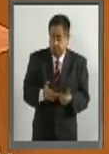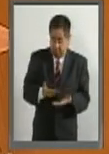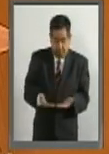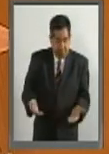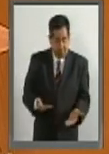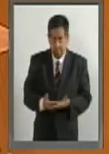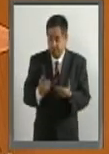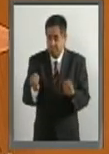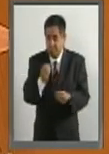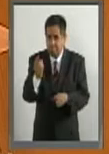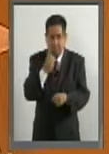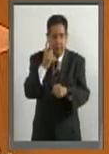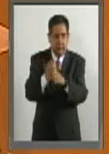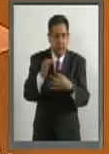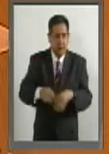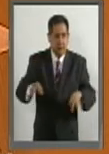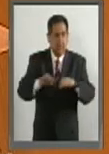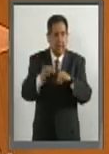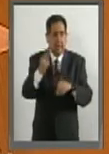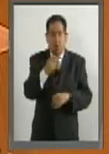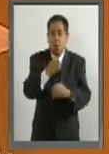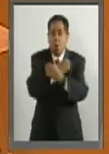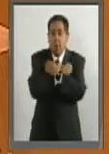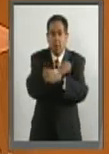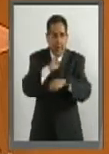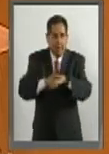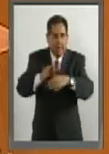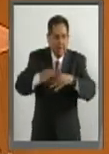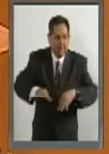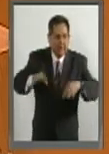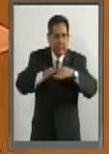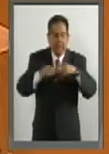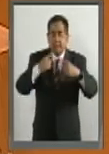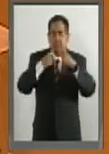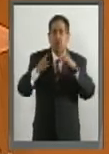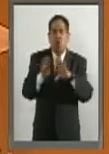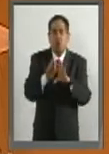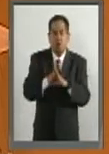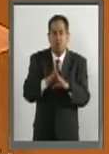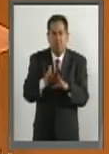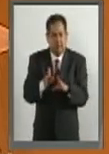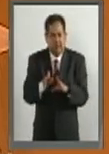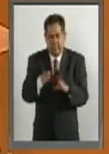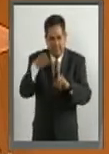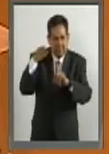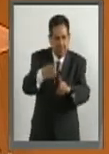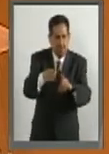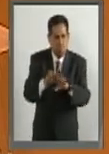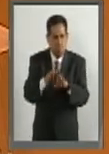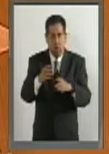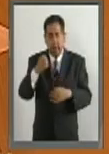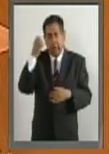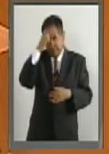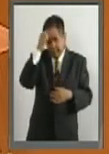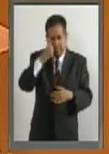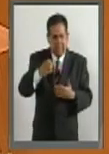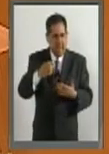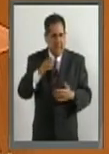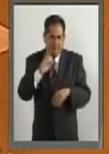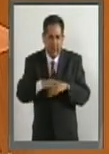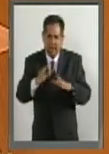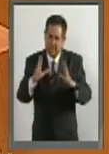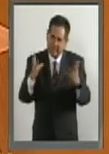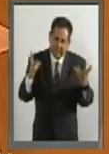nunca necesitamos de una educación que se conciba integralmente y sea resultado de una experiencia social